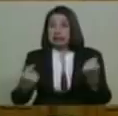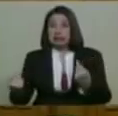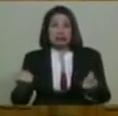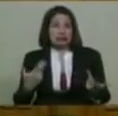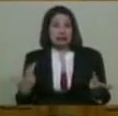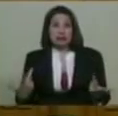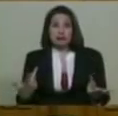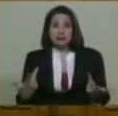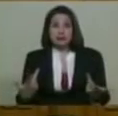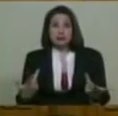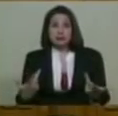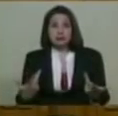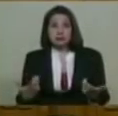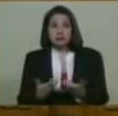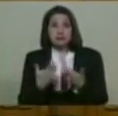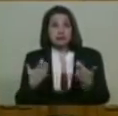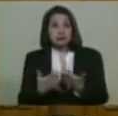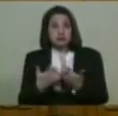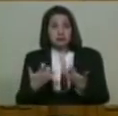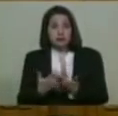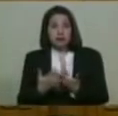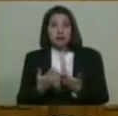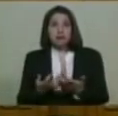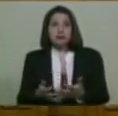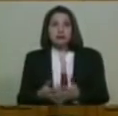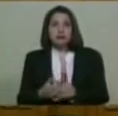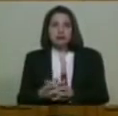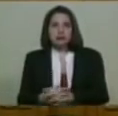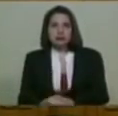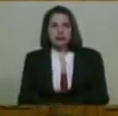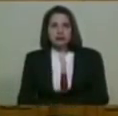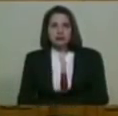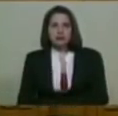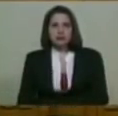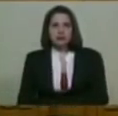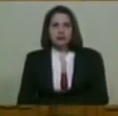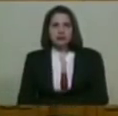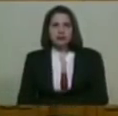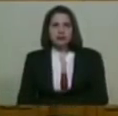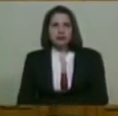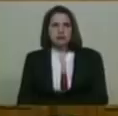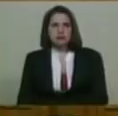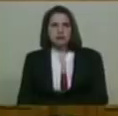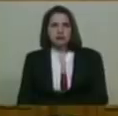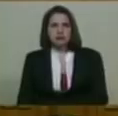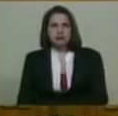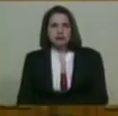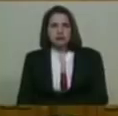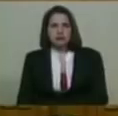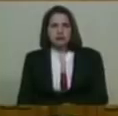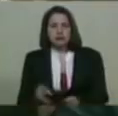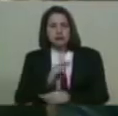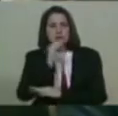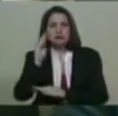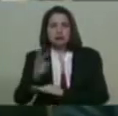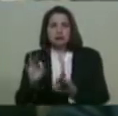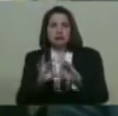guerra de precios yo lo que pongo es el carnet de la patria por medio, la protección de la familia.